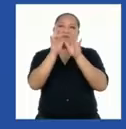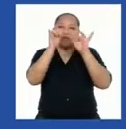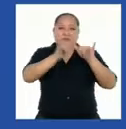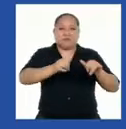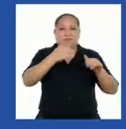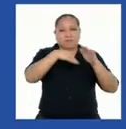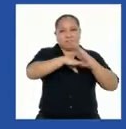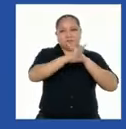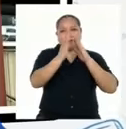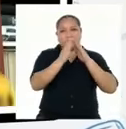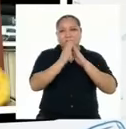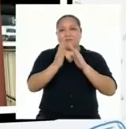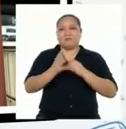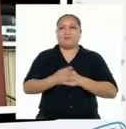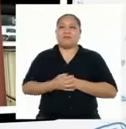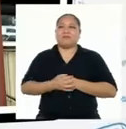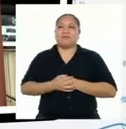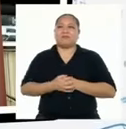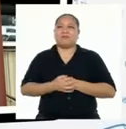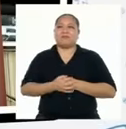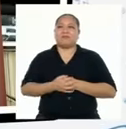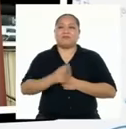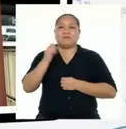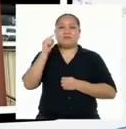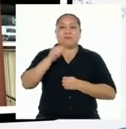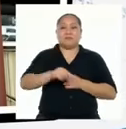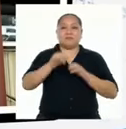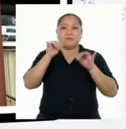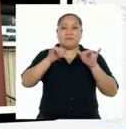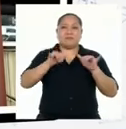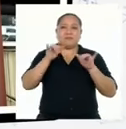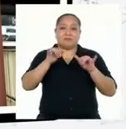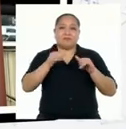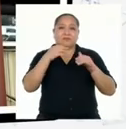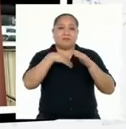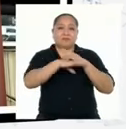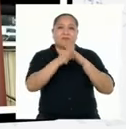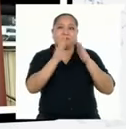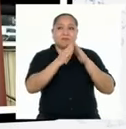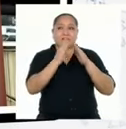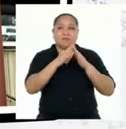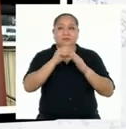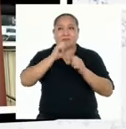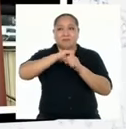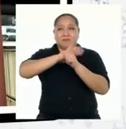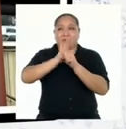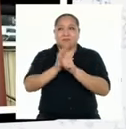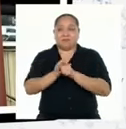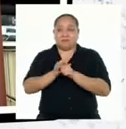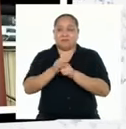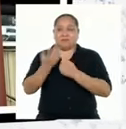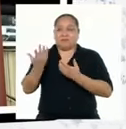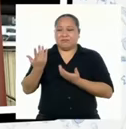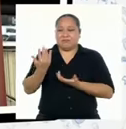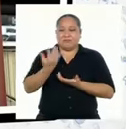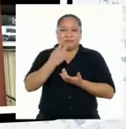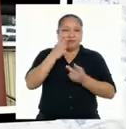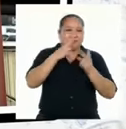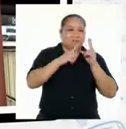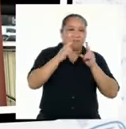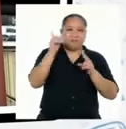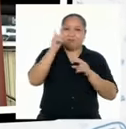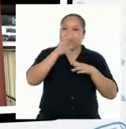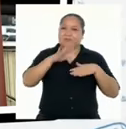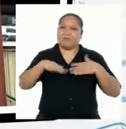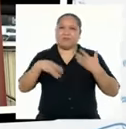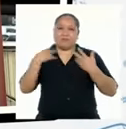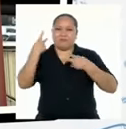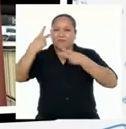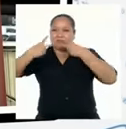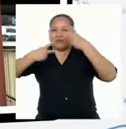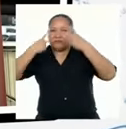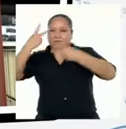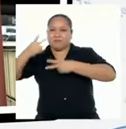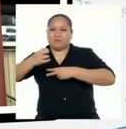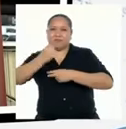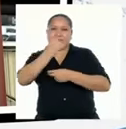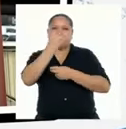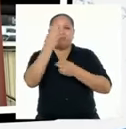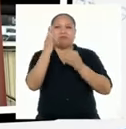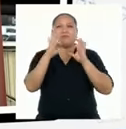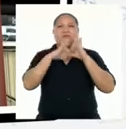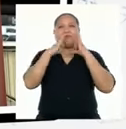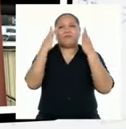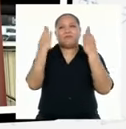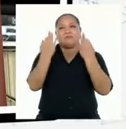casa. Esta cuarentena por el COVID-19 me trajo como consecuencia no poder visitar a algunos